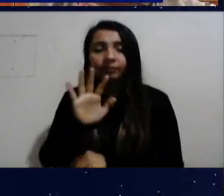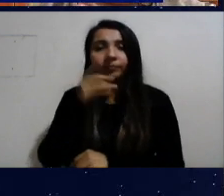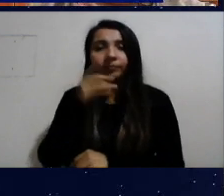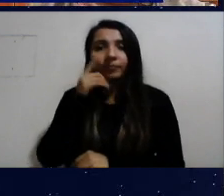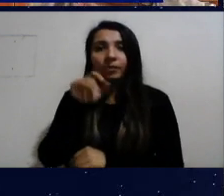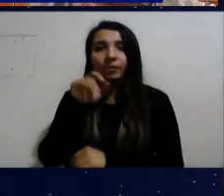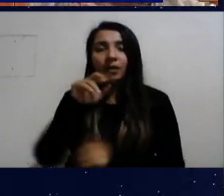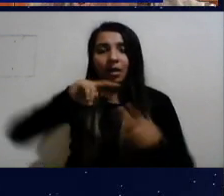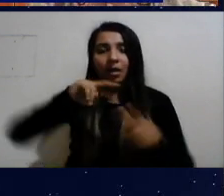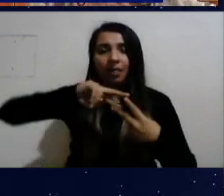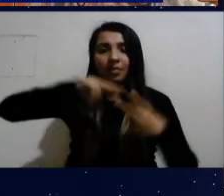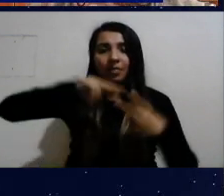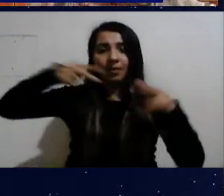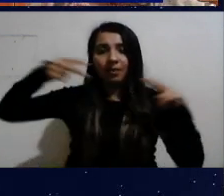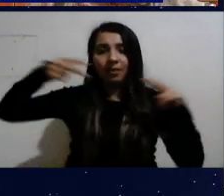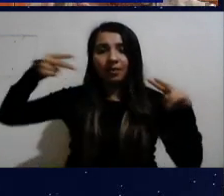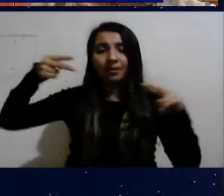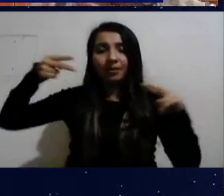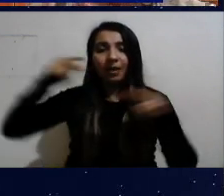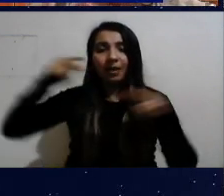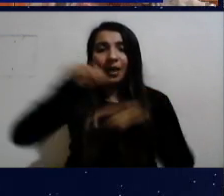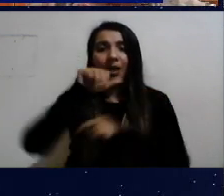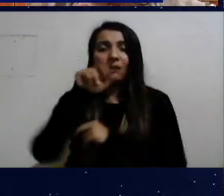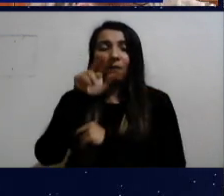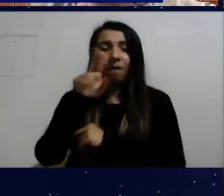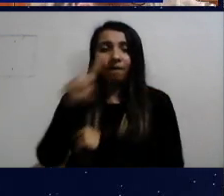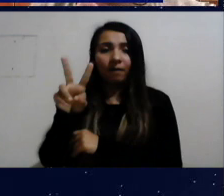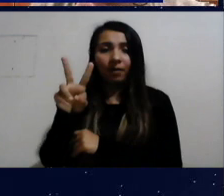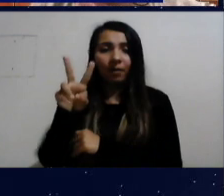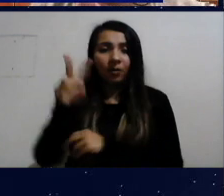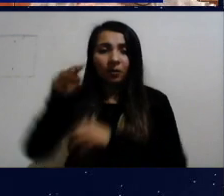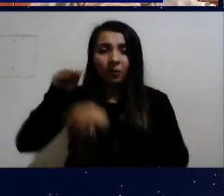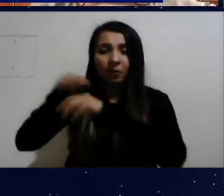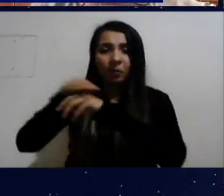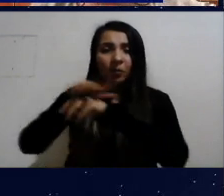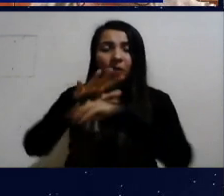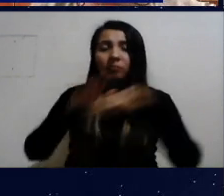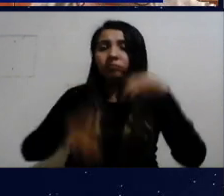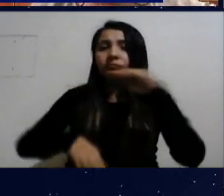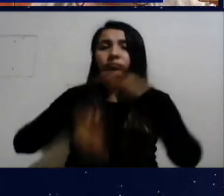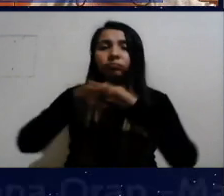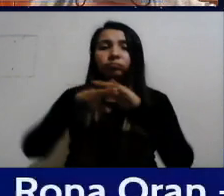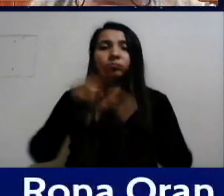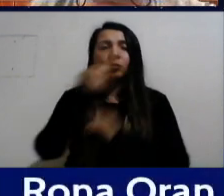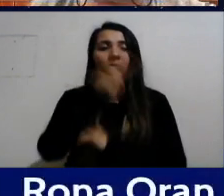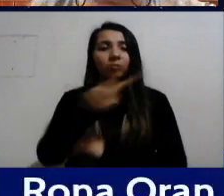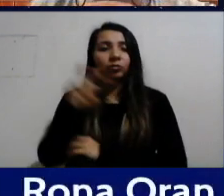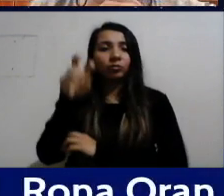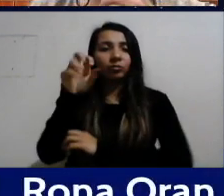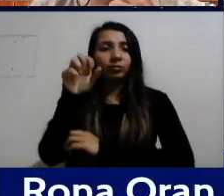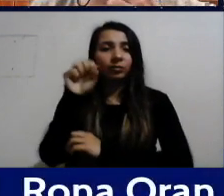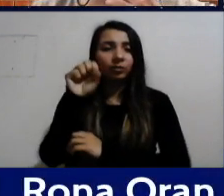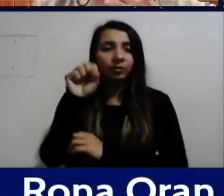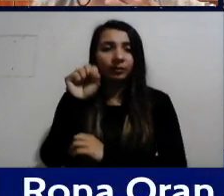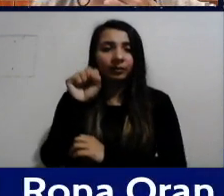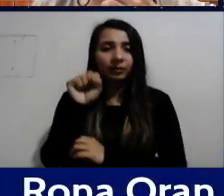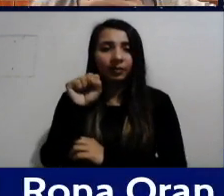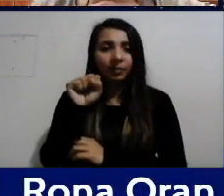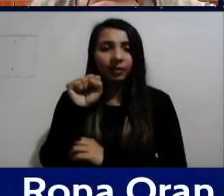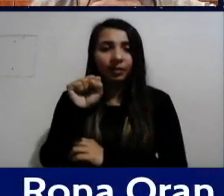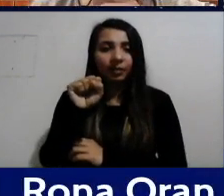absorbancia del ADN a la radiación ultravioleta es máxima alrededor de unos 260